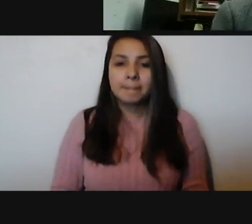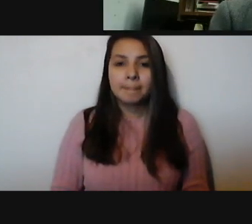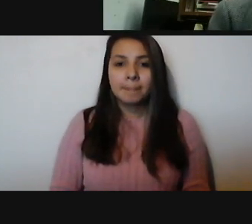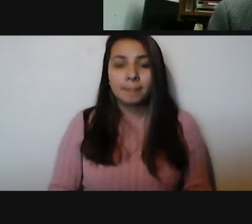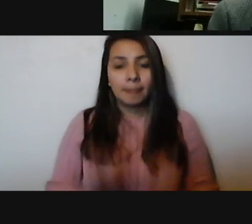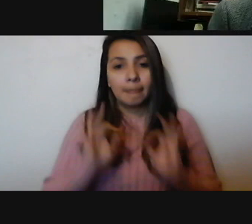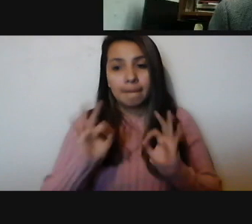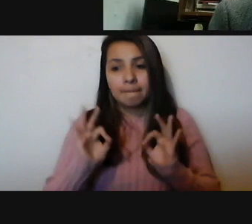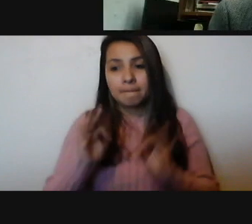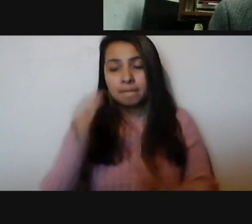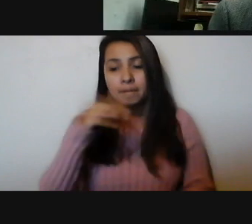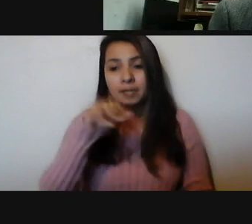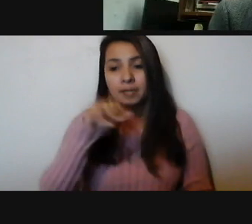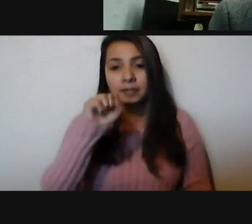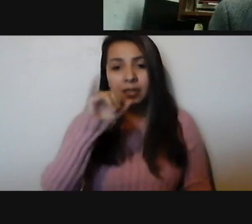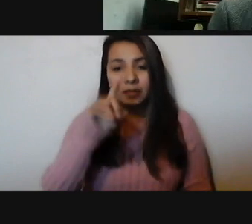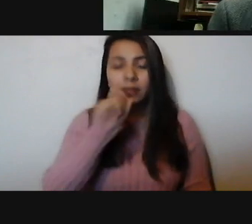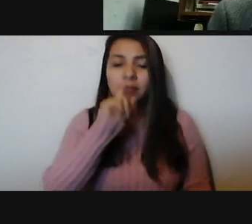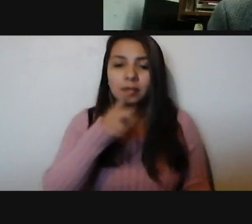muchísimas gracias.